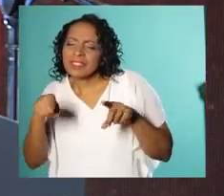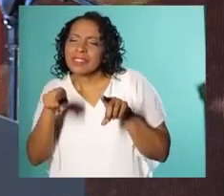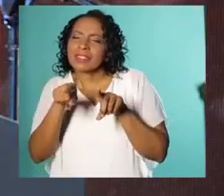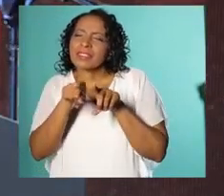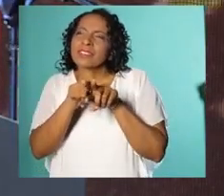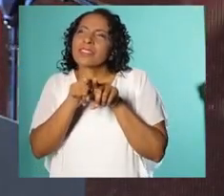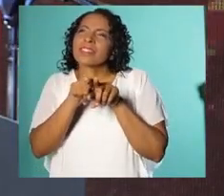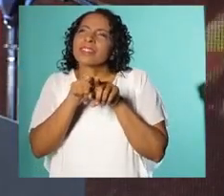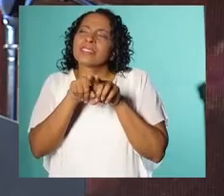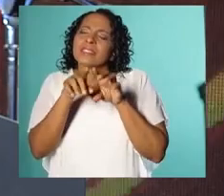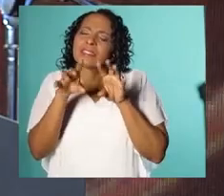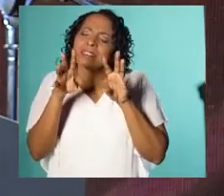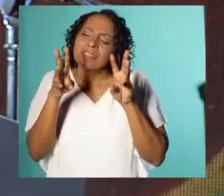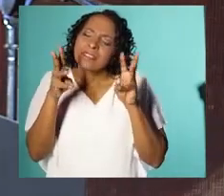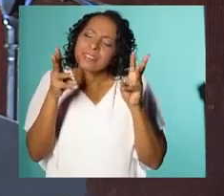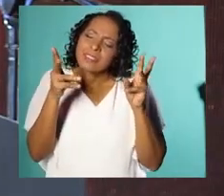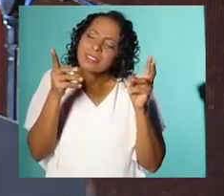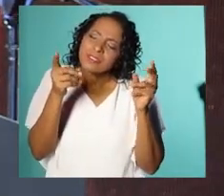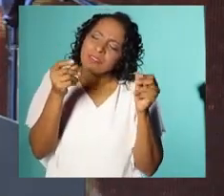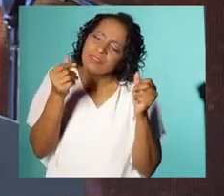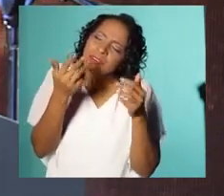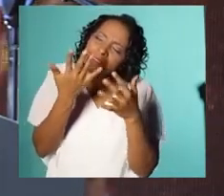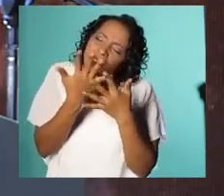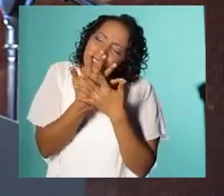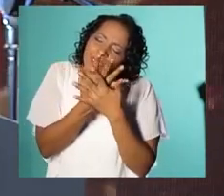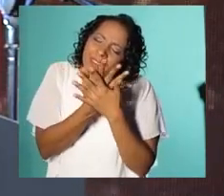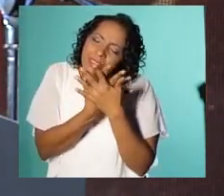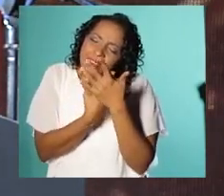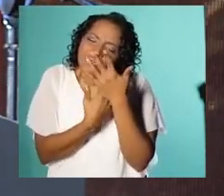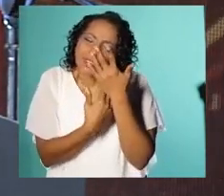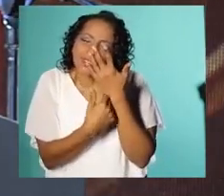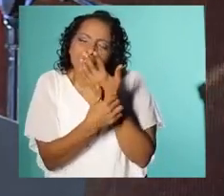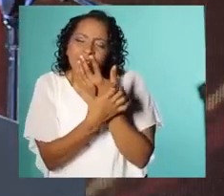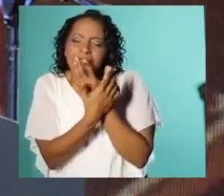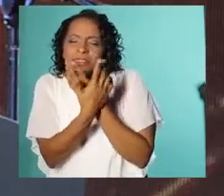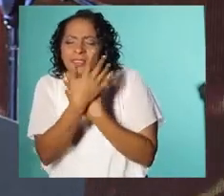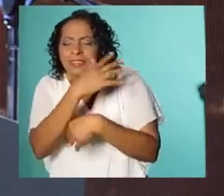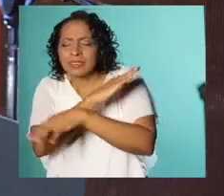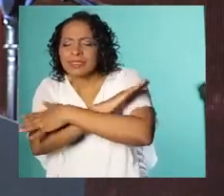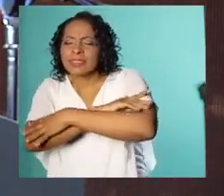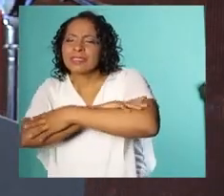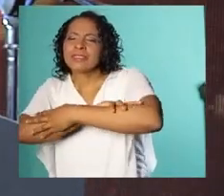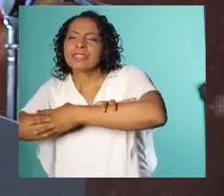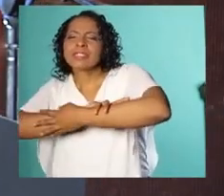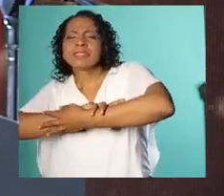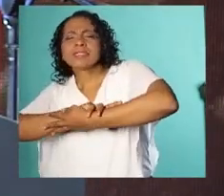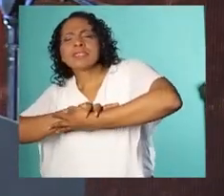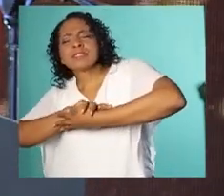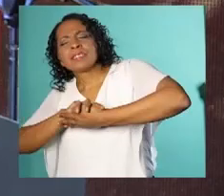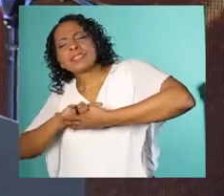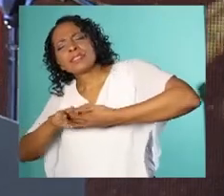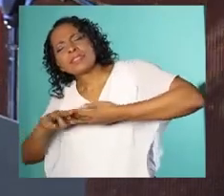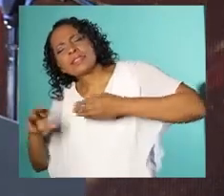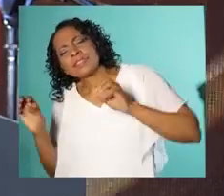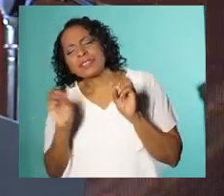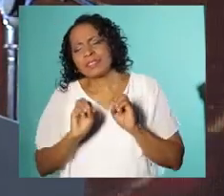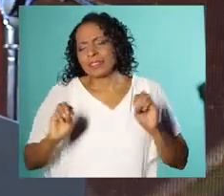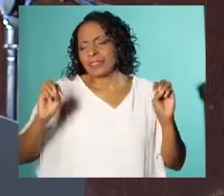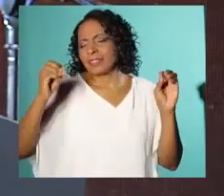juntando millas con tu ternura. No tener